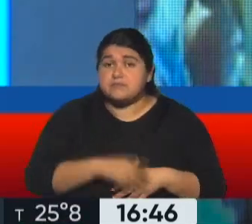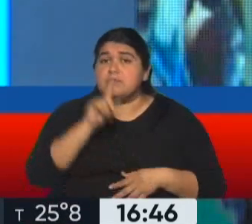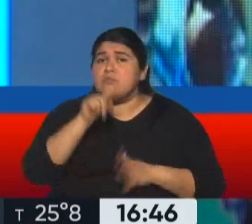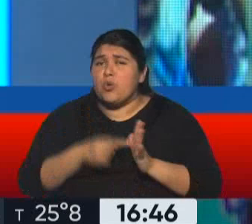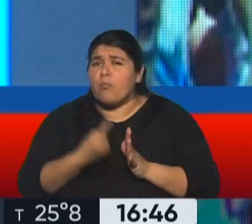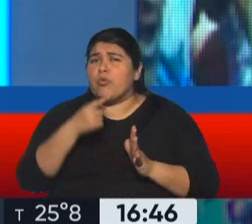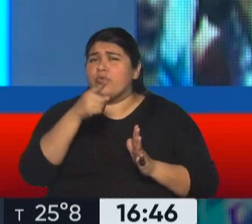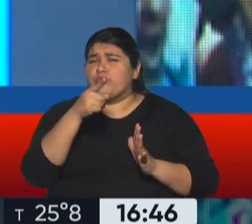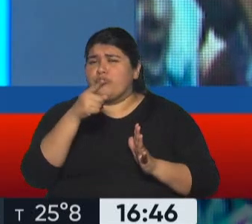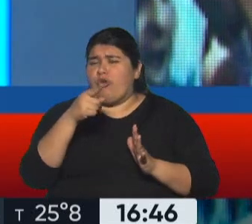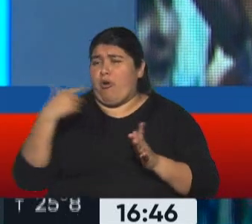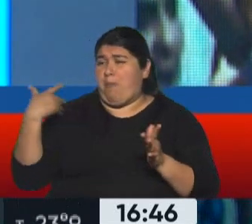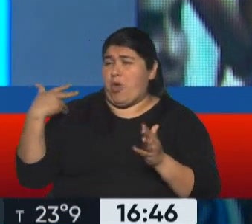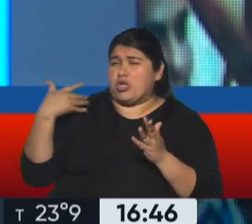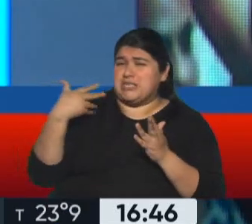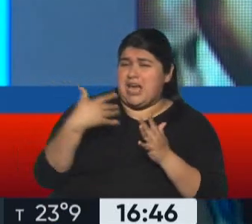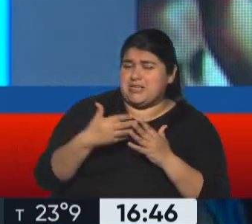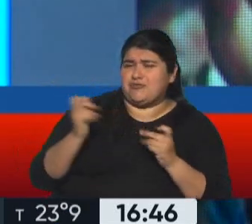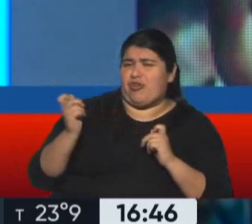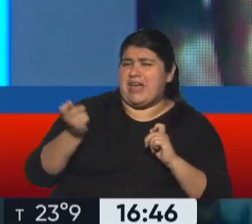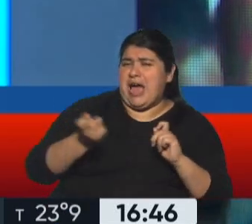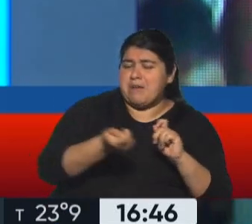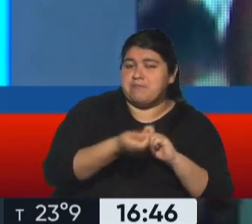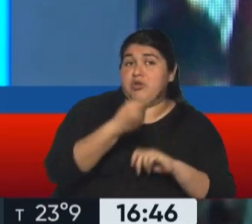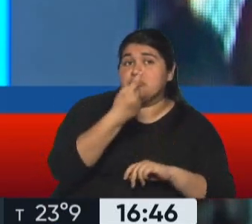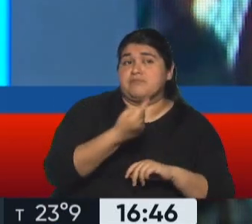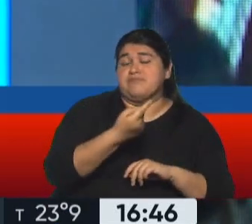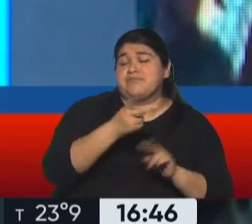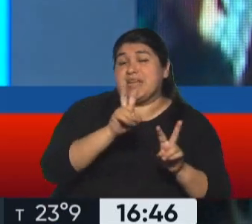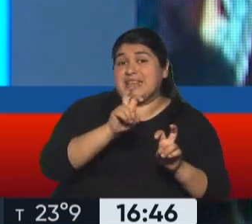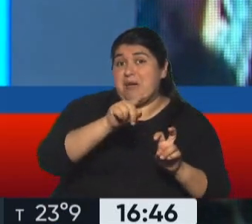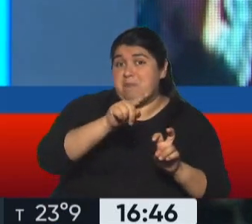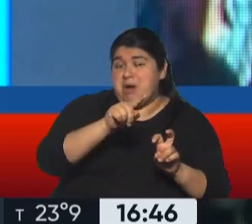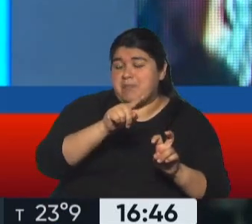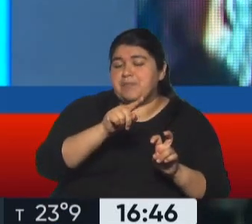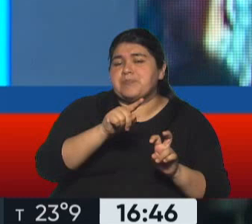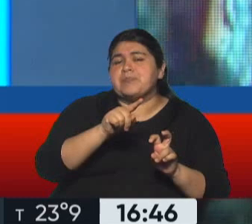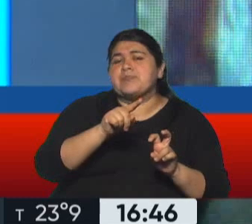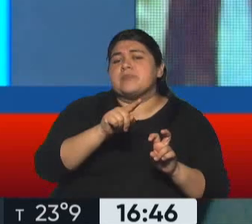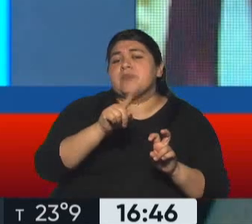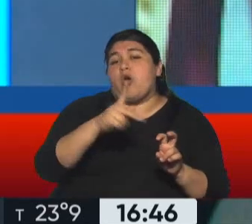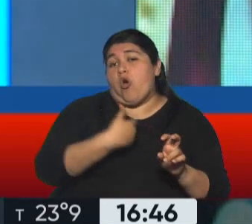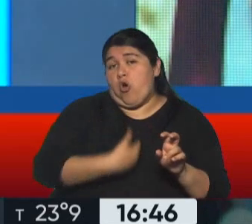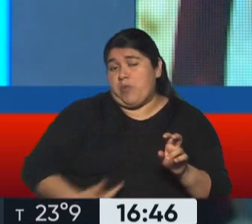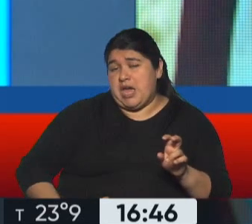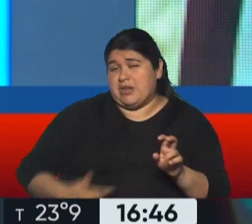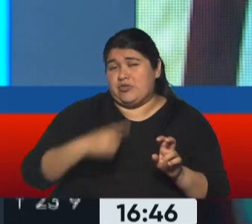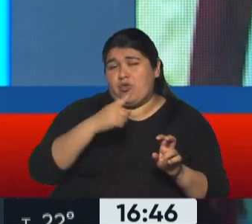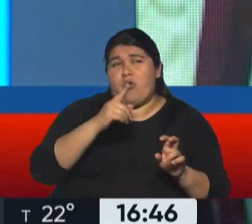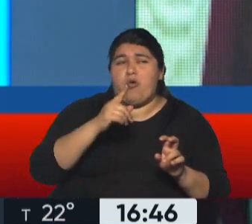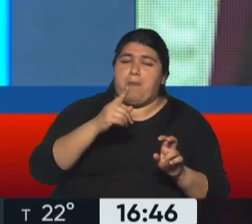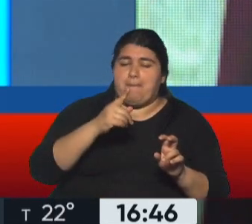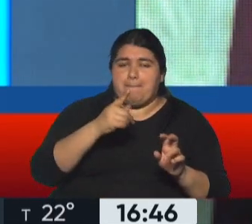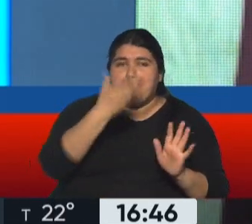que generan estos procesos son justamente el tema de que, en este caso, un gobierno, como decía, un presidente